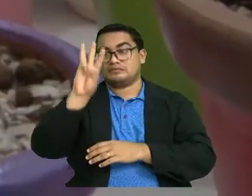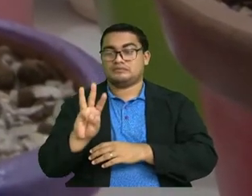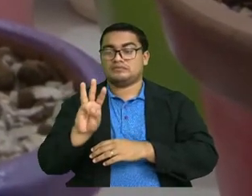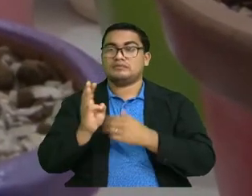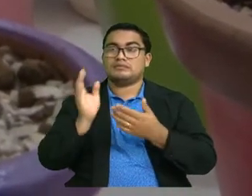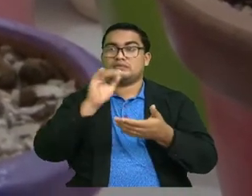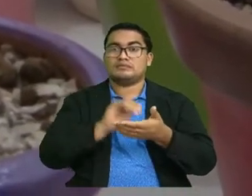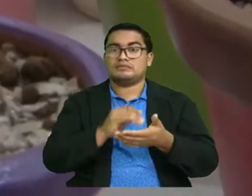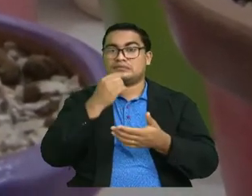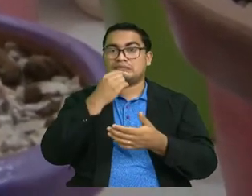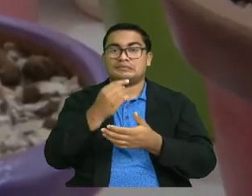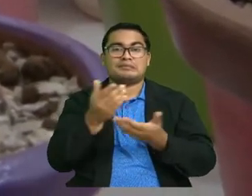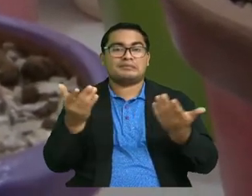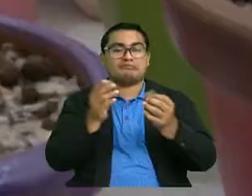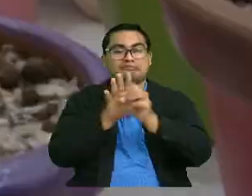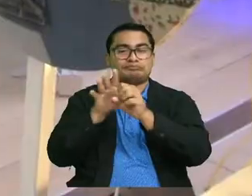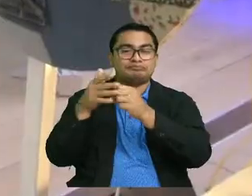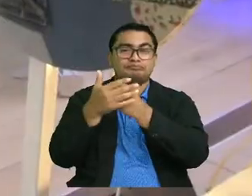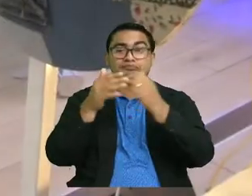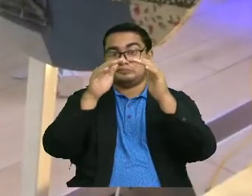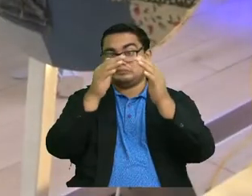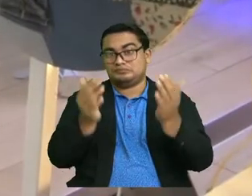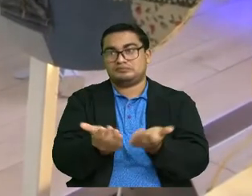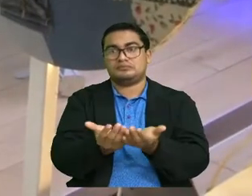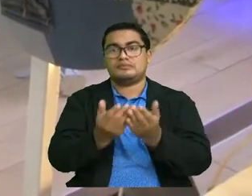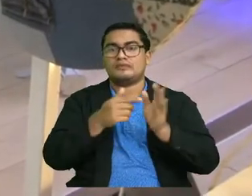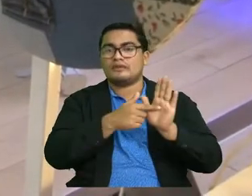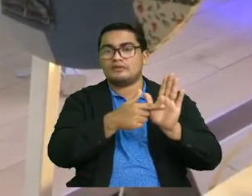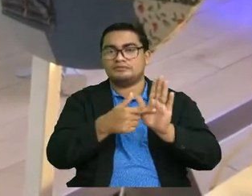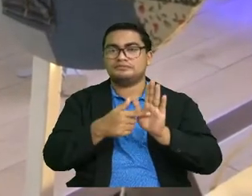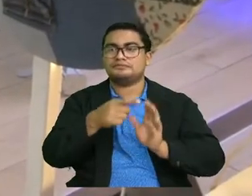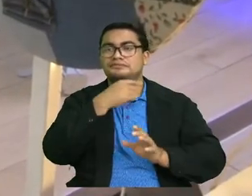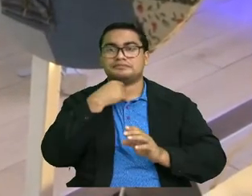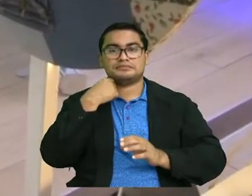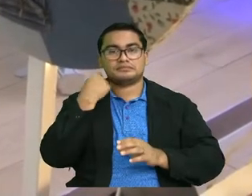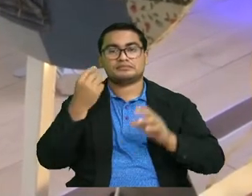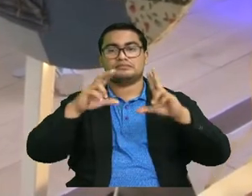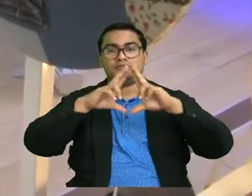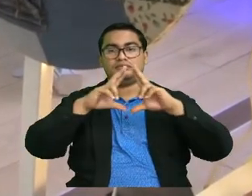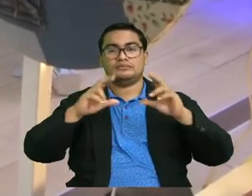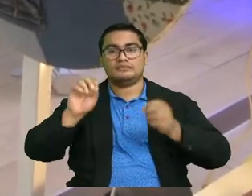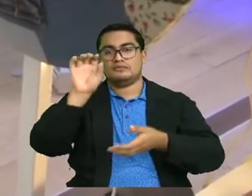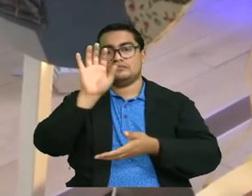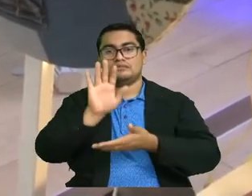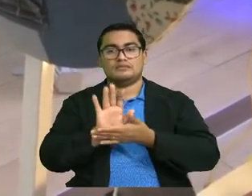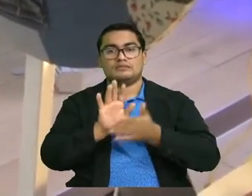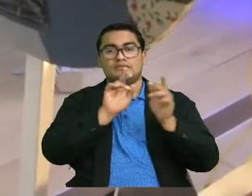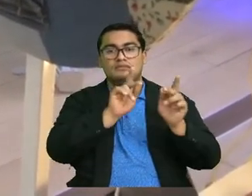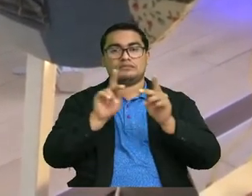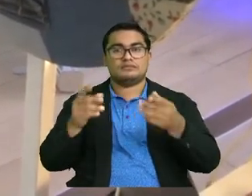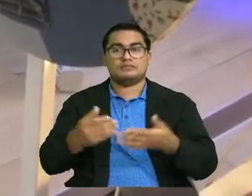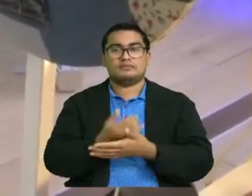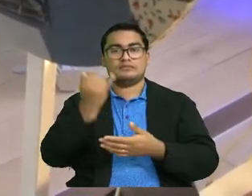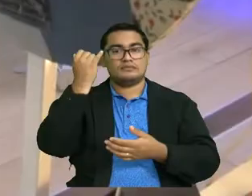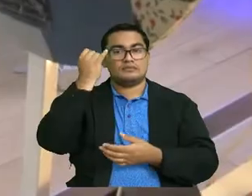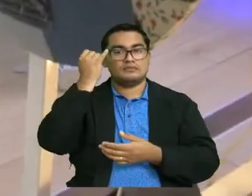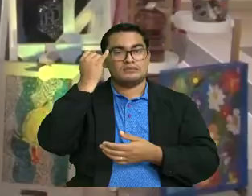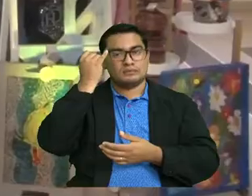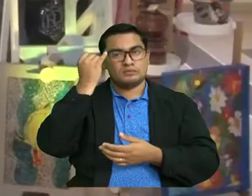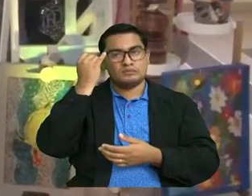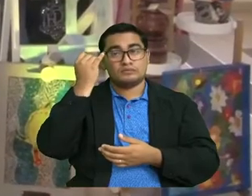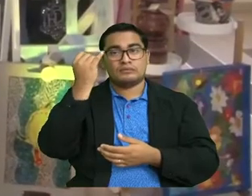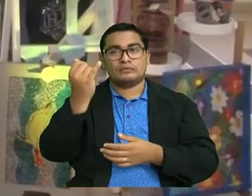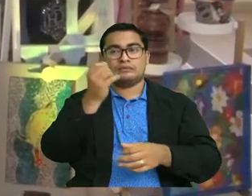a pesar del contexto global, para comprobar que en Nicaragua el espíritu emprendedor, el trabajo de nuestro gobierno,